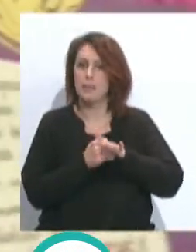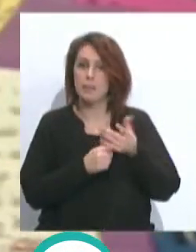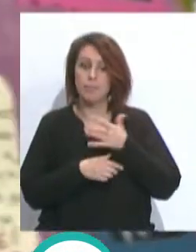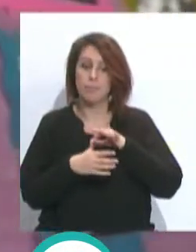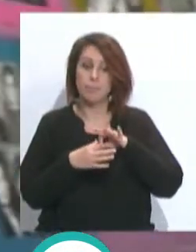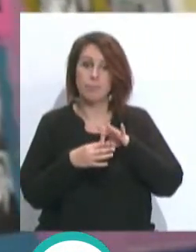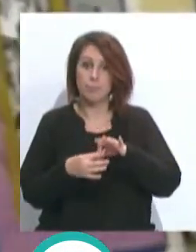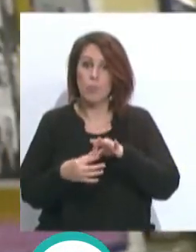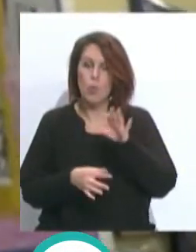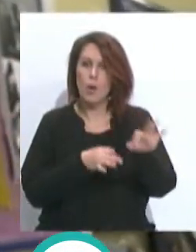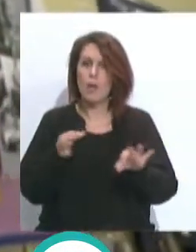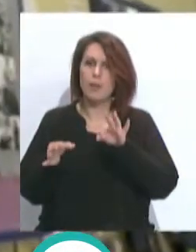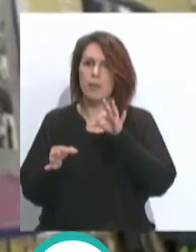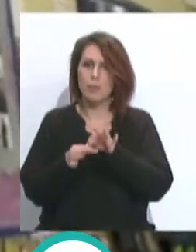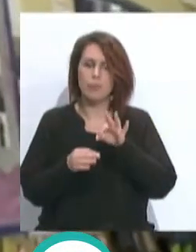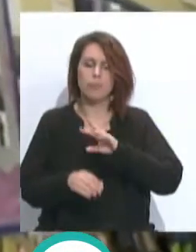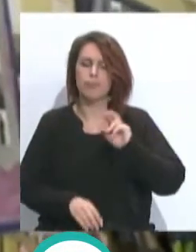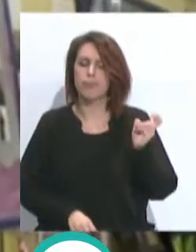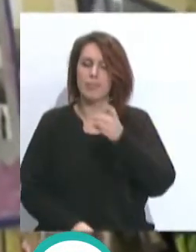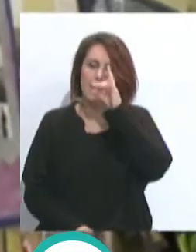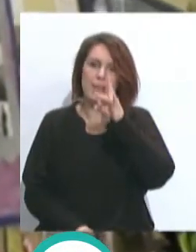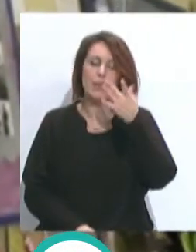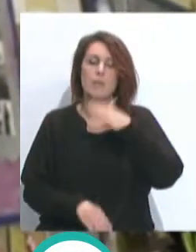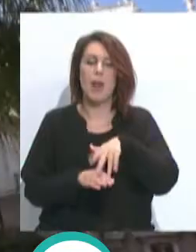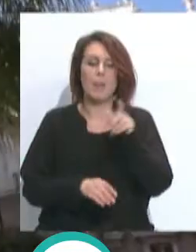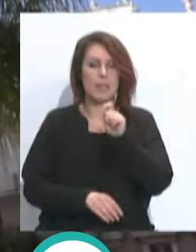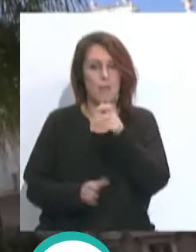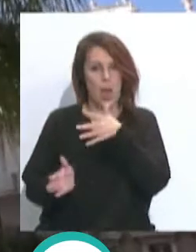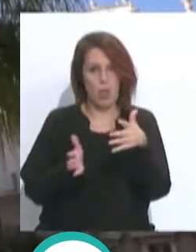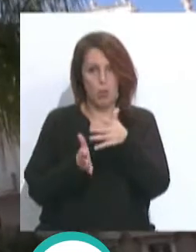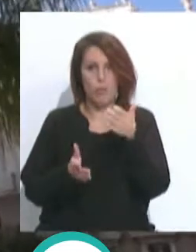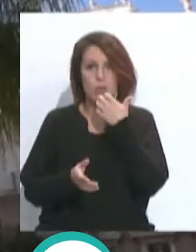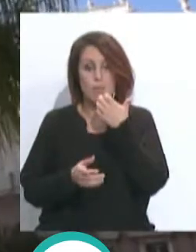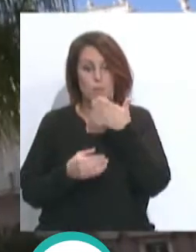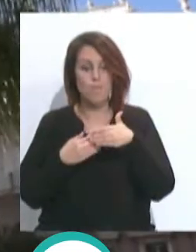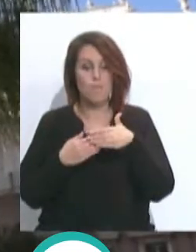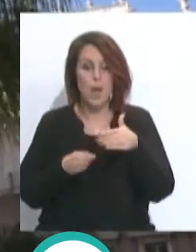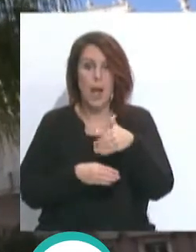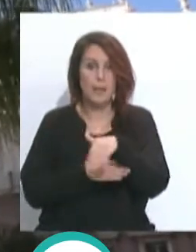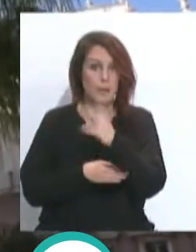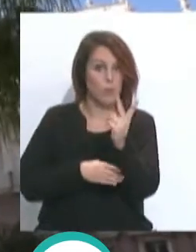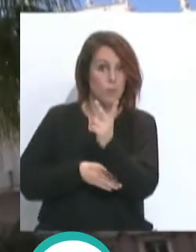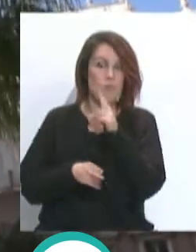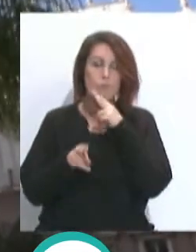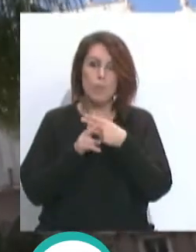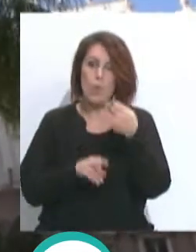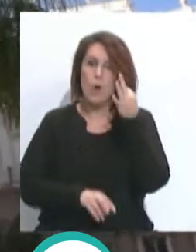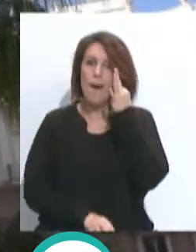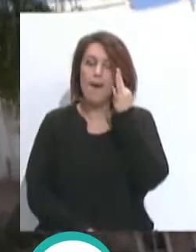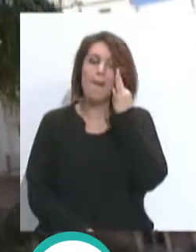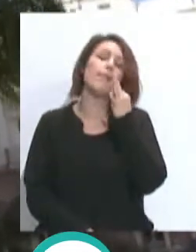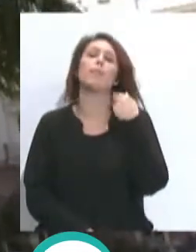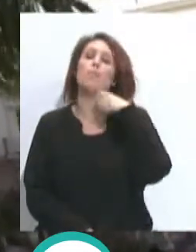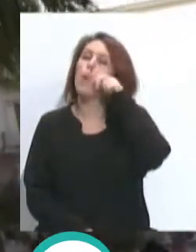relación a estos ejes, se han organizado diversas iniciativas para este mes de marzo, como la inauguración de dos calles con nombres de mujer,